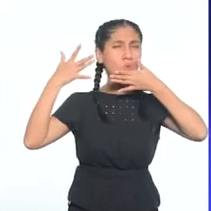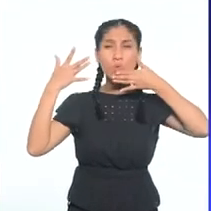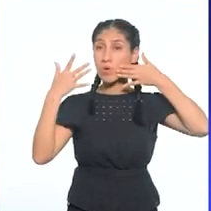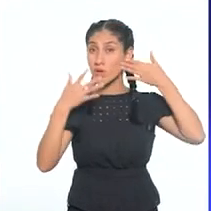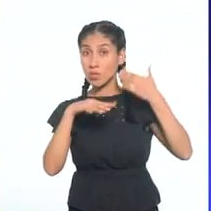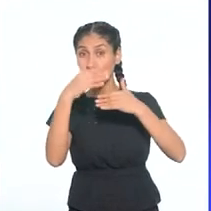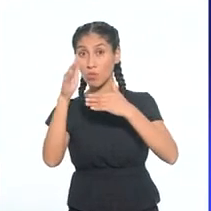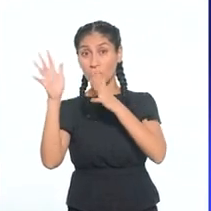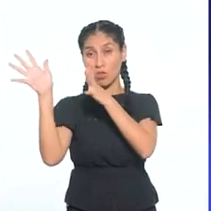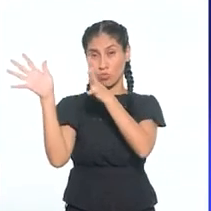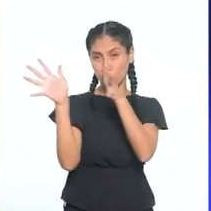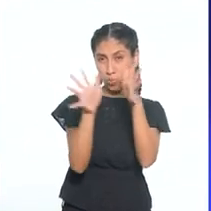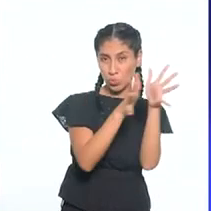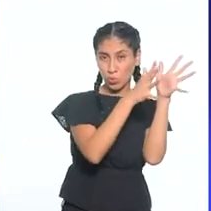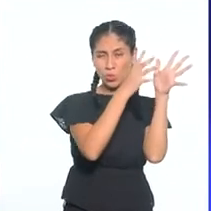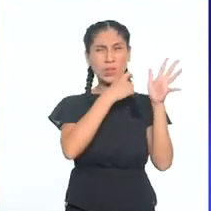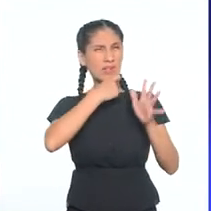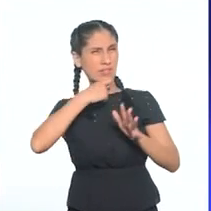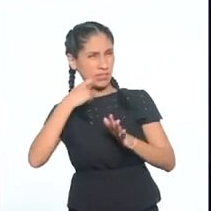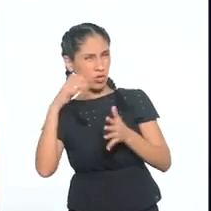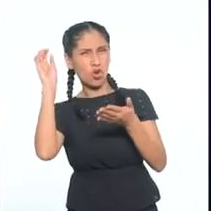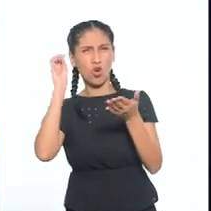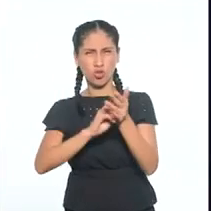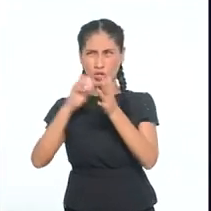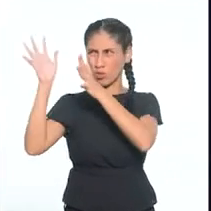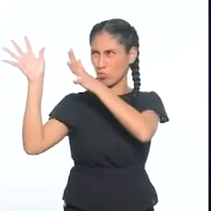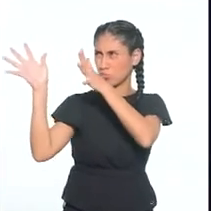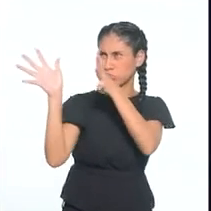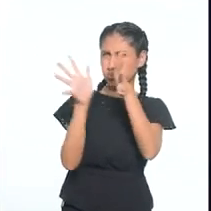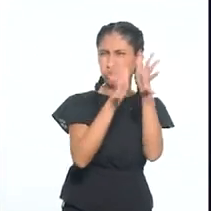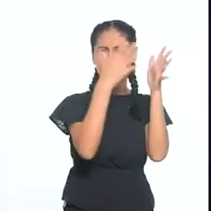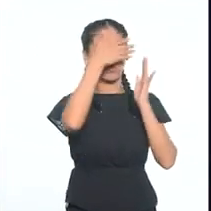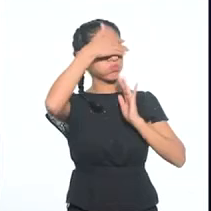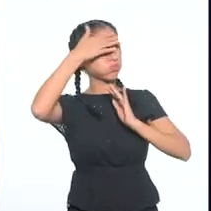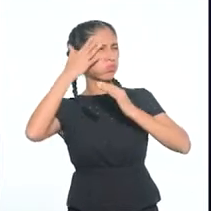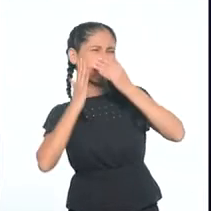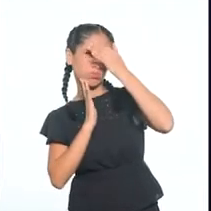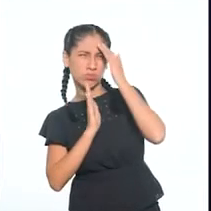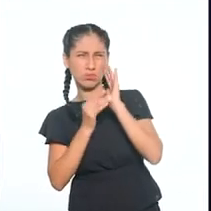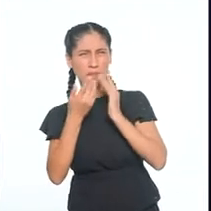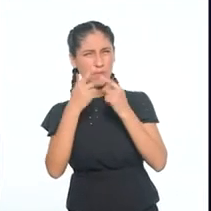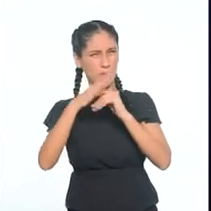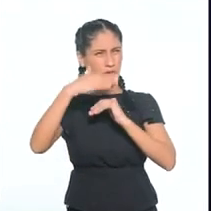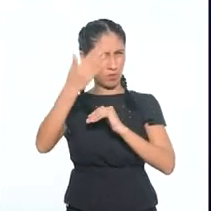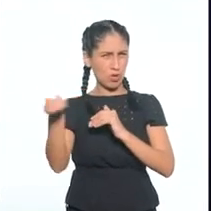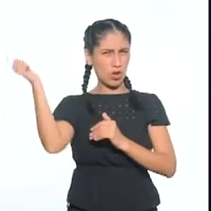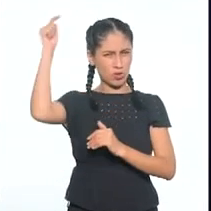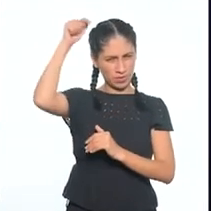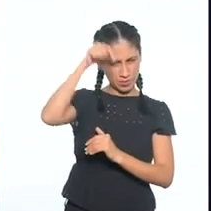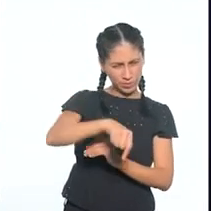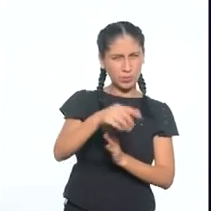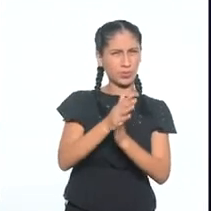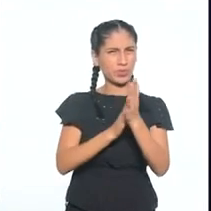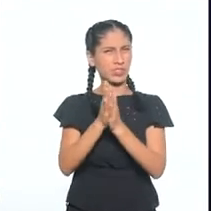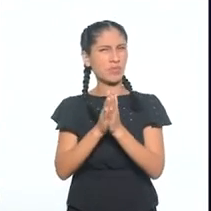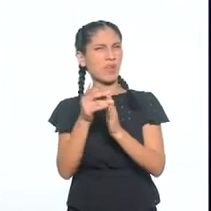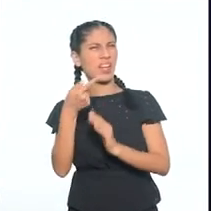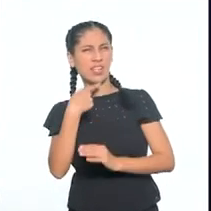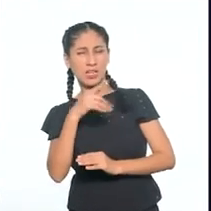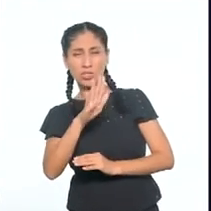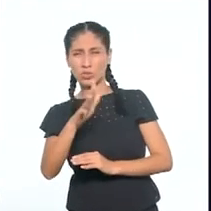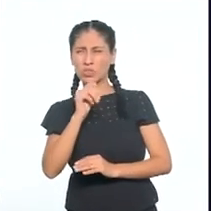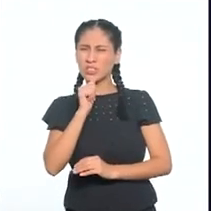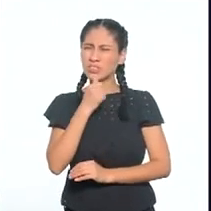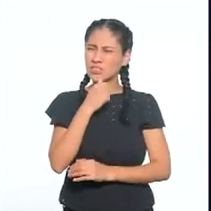sobre el sudor seco volvía a sudar me vengaré pero llegaré con usted a tonaya para que le